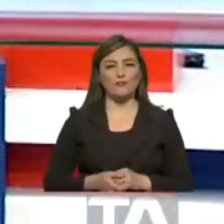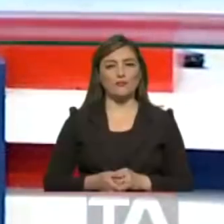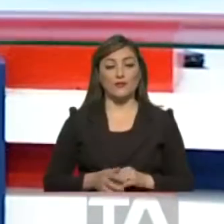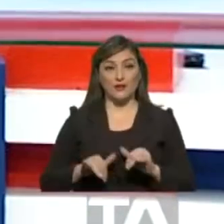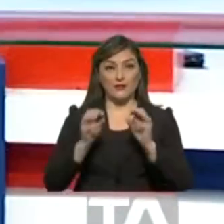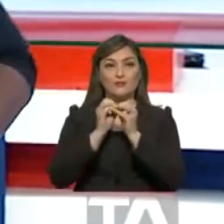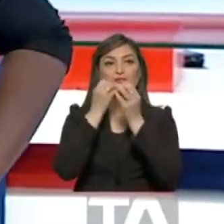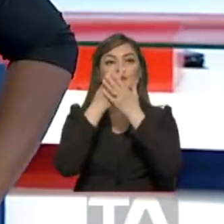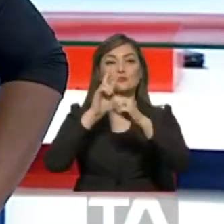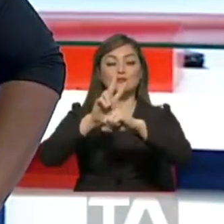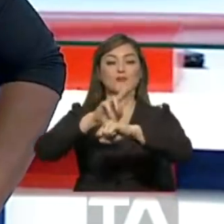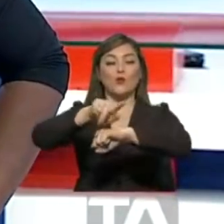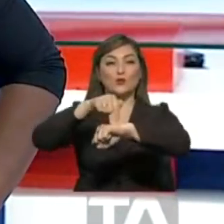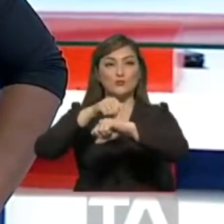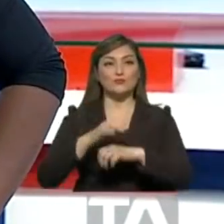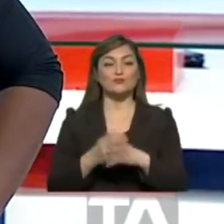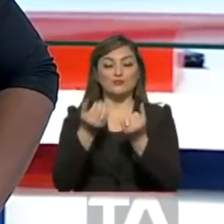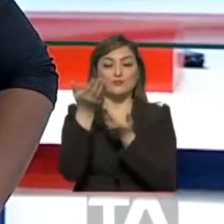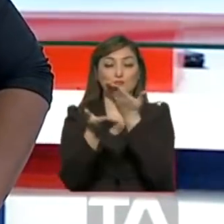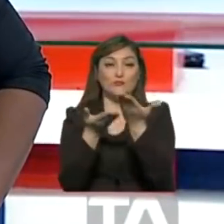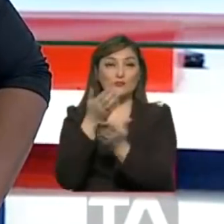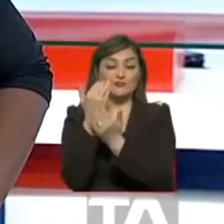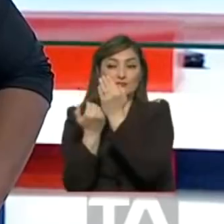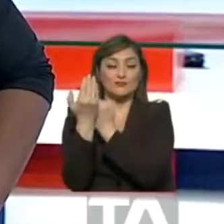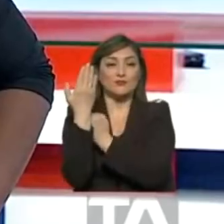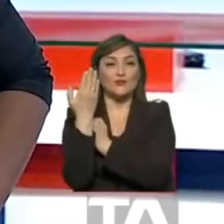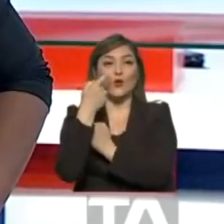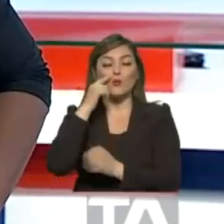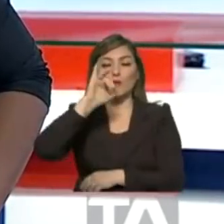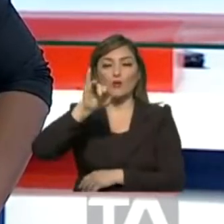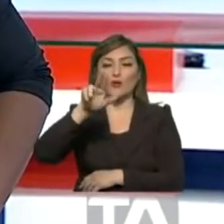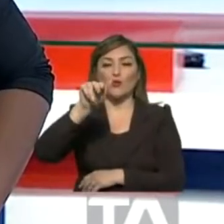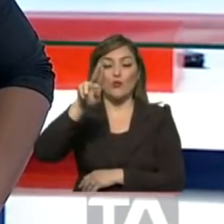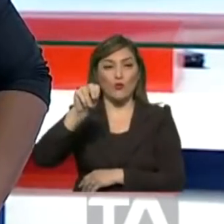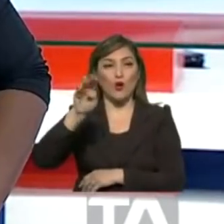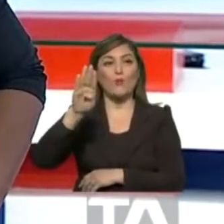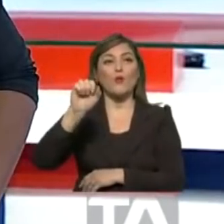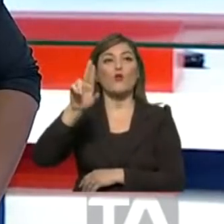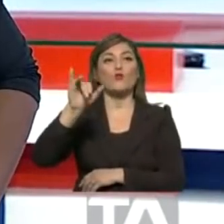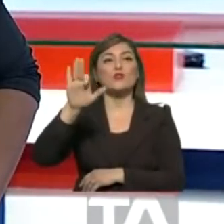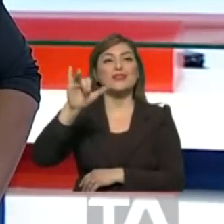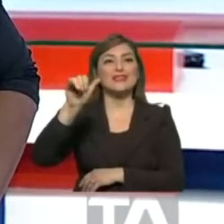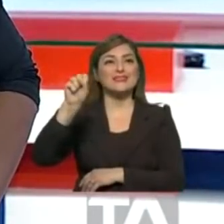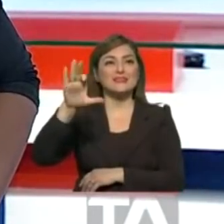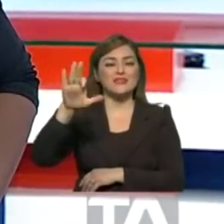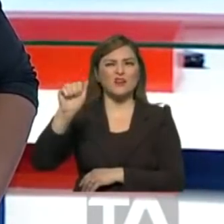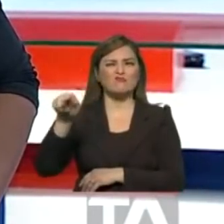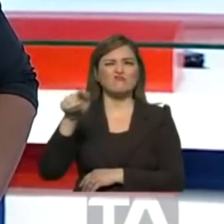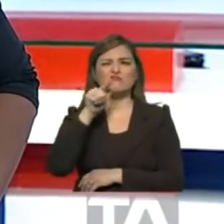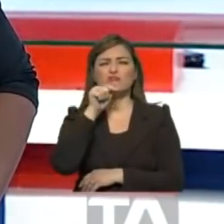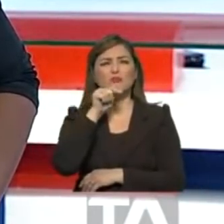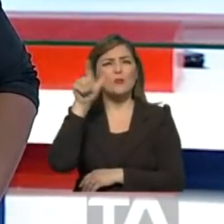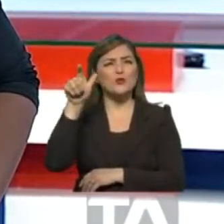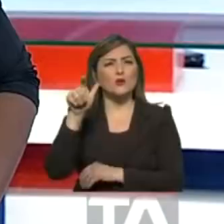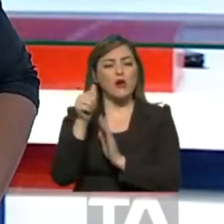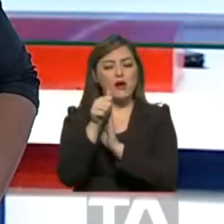Seguimos informando en 24 horas. Ahora compartimos con ustedes la historia de Juan Bautista Lema, que es un personaje llamativo del